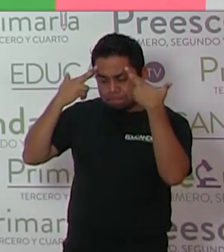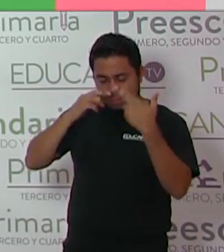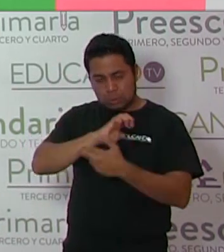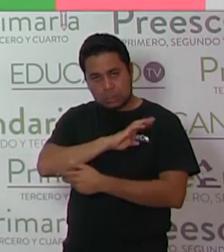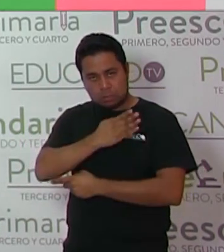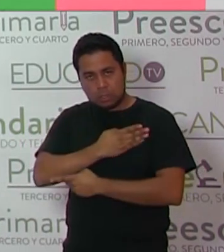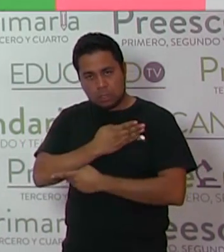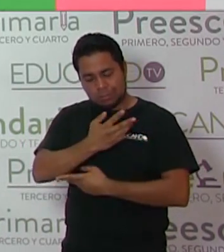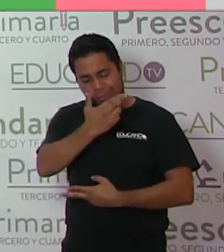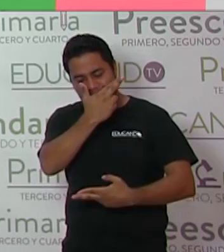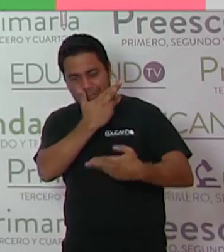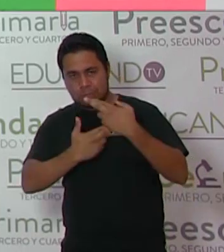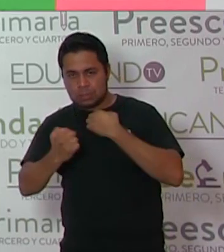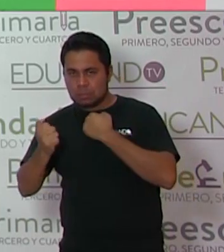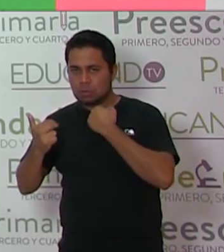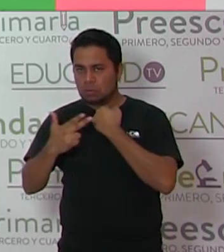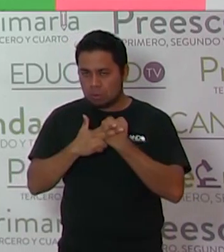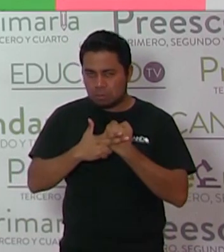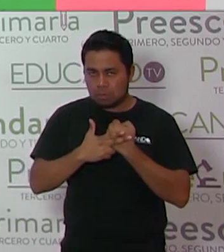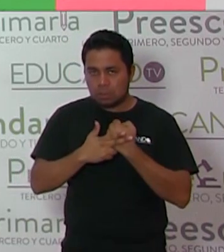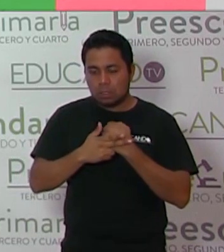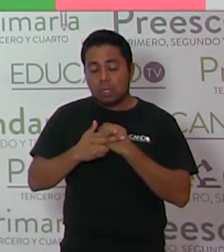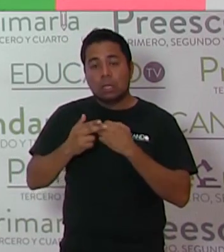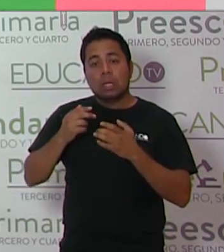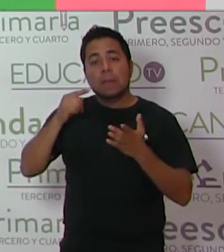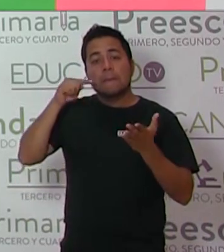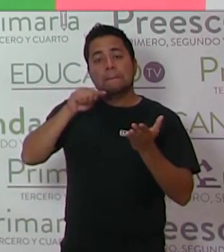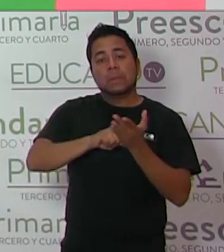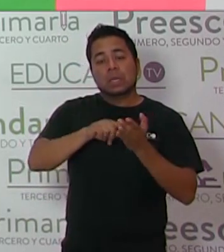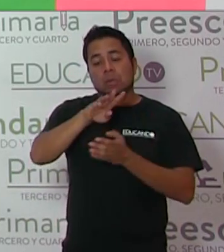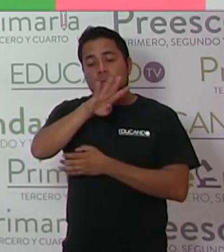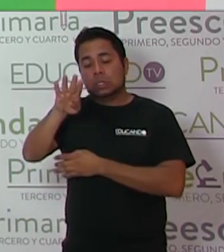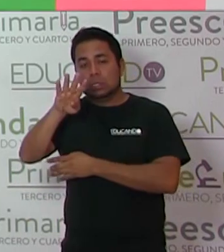viejo continente. En